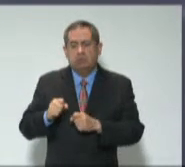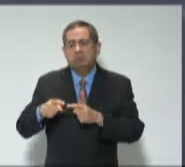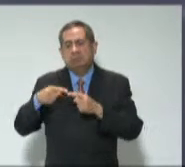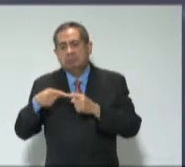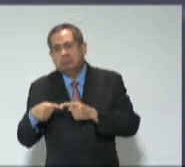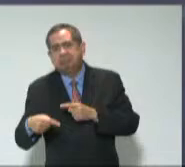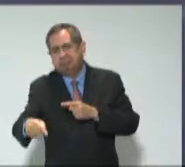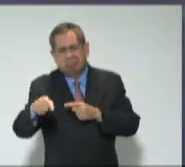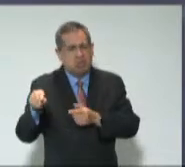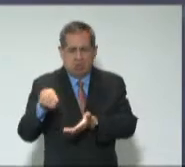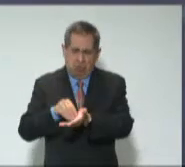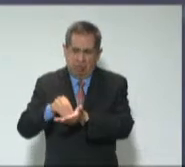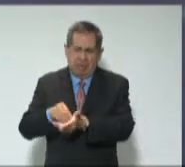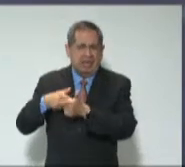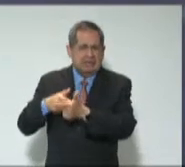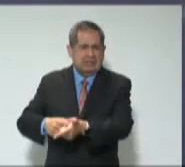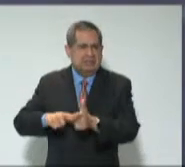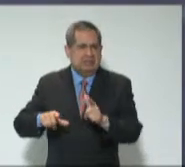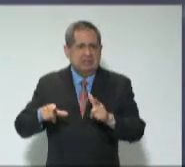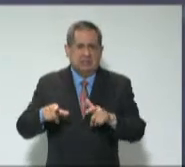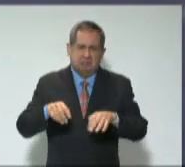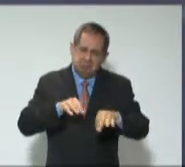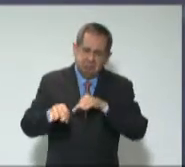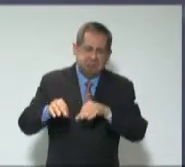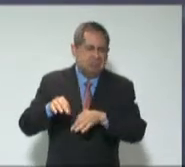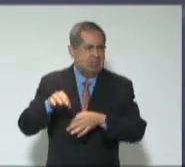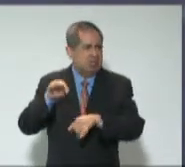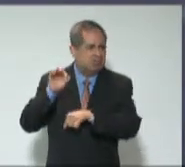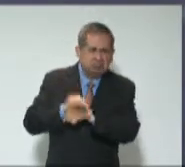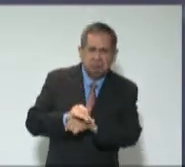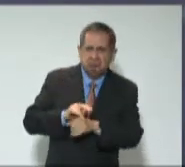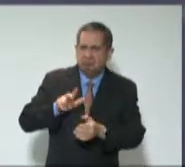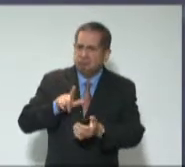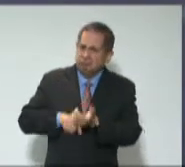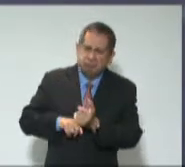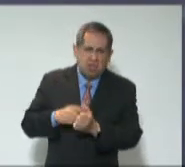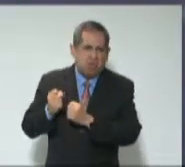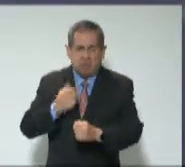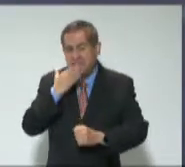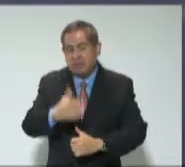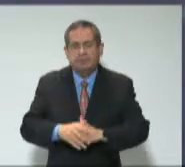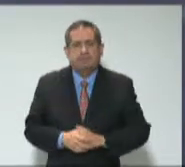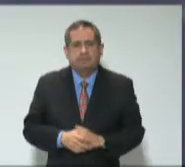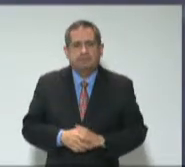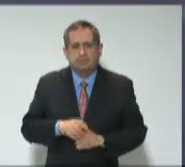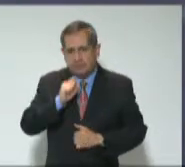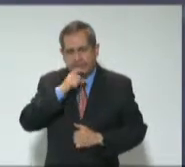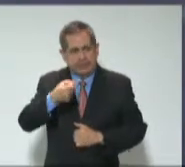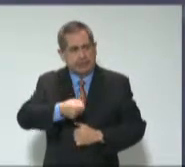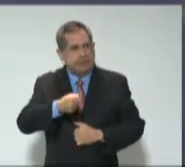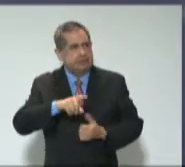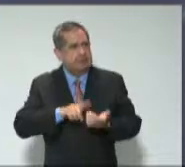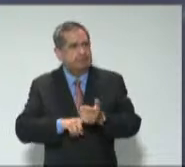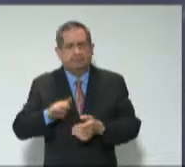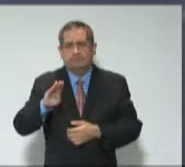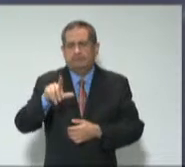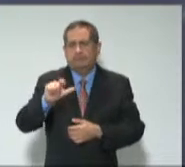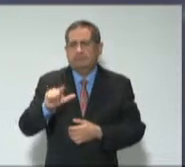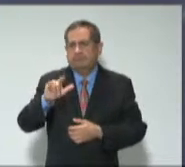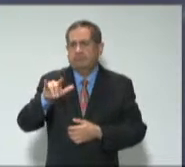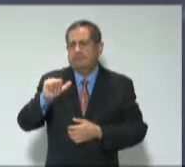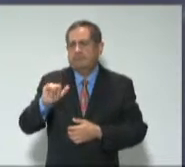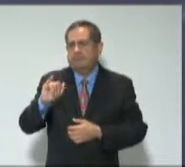sirviendo a este instituto con la con el mismo ainco saludo con aprecio a Blanca Lila